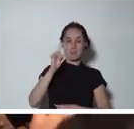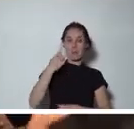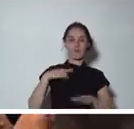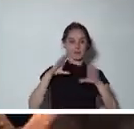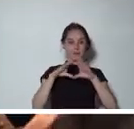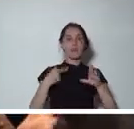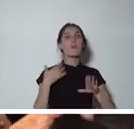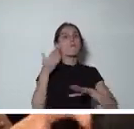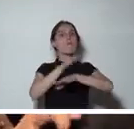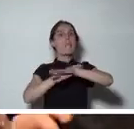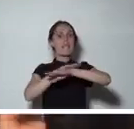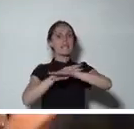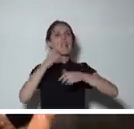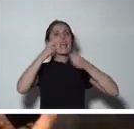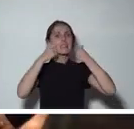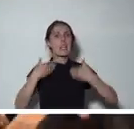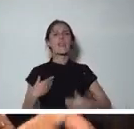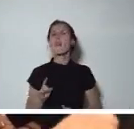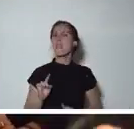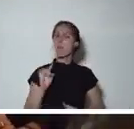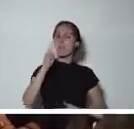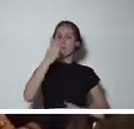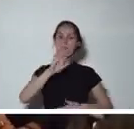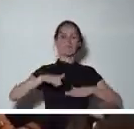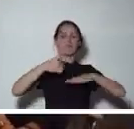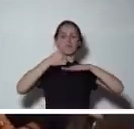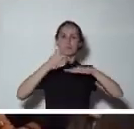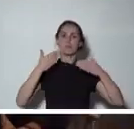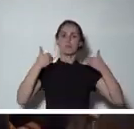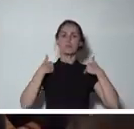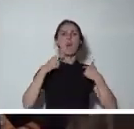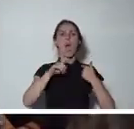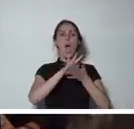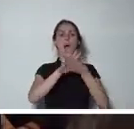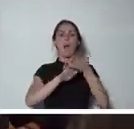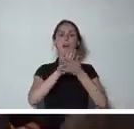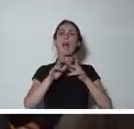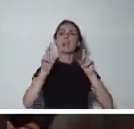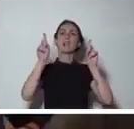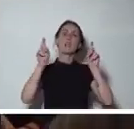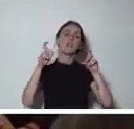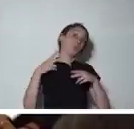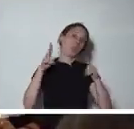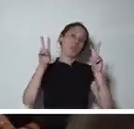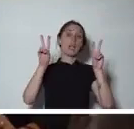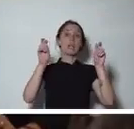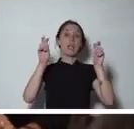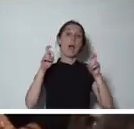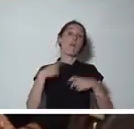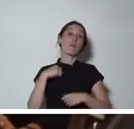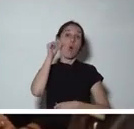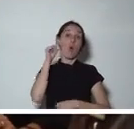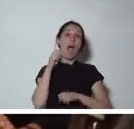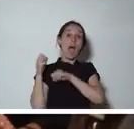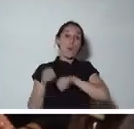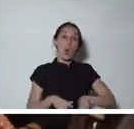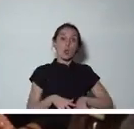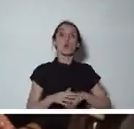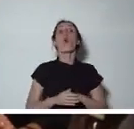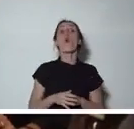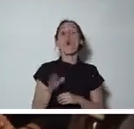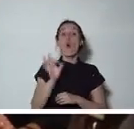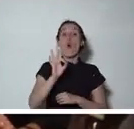ministra de sanidad y fue la primera en plantear institucionalmente la cuestión del aborto entre otros derechos de las mujeres o María